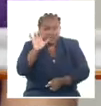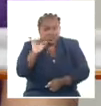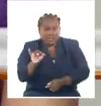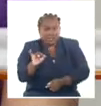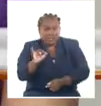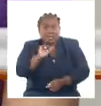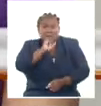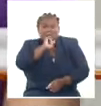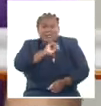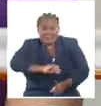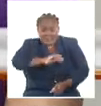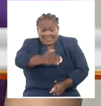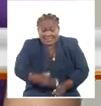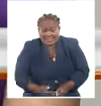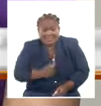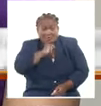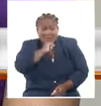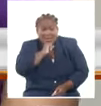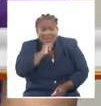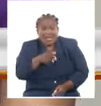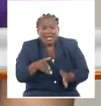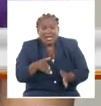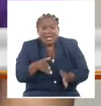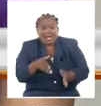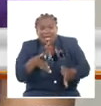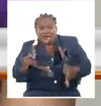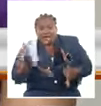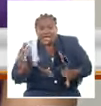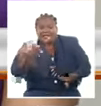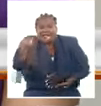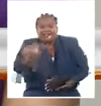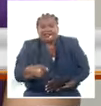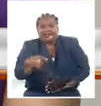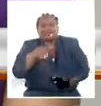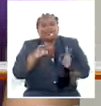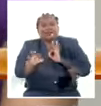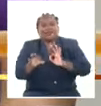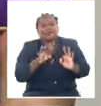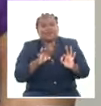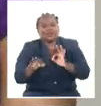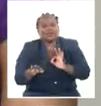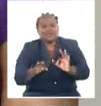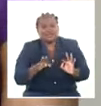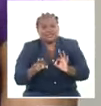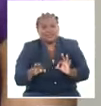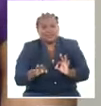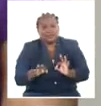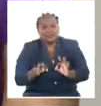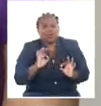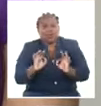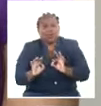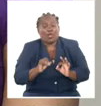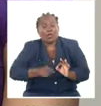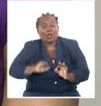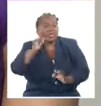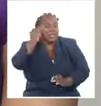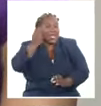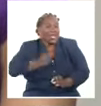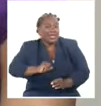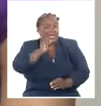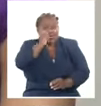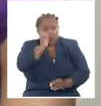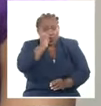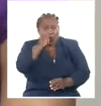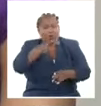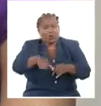maternidad a la trabajadora, extender el derecho a la protección establecida para el cuidado de la hija o hijo a